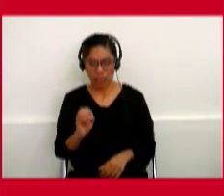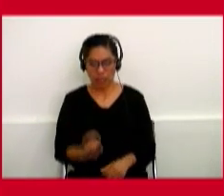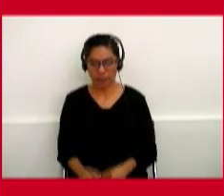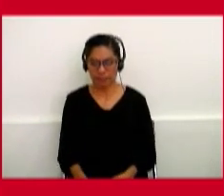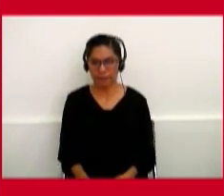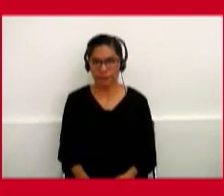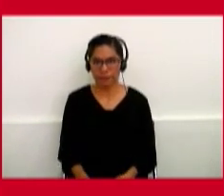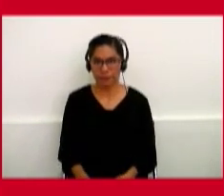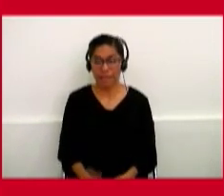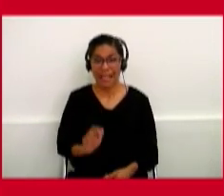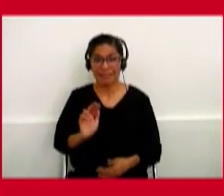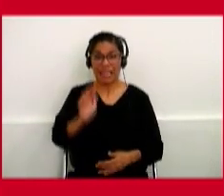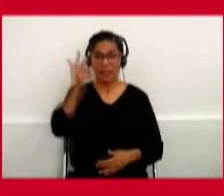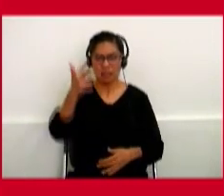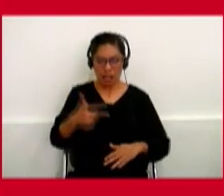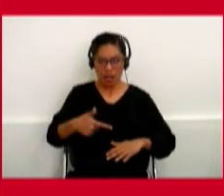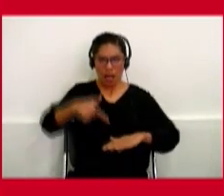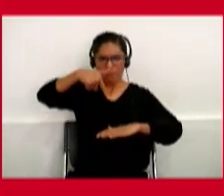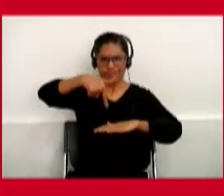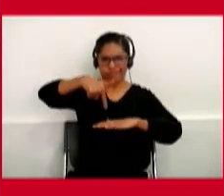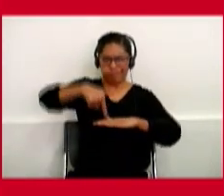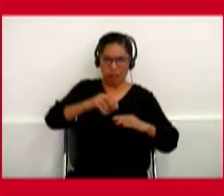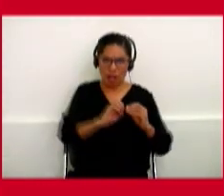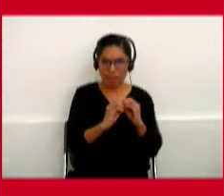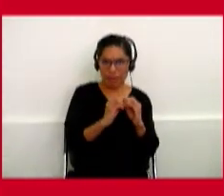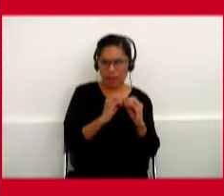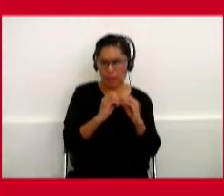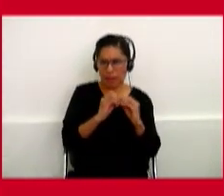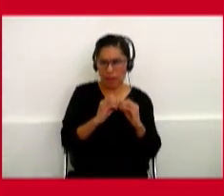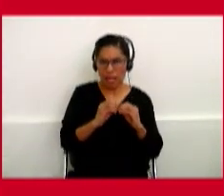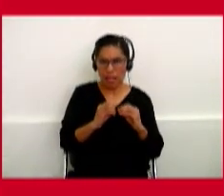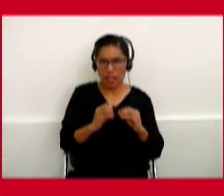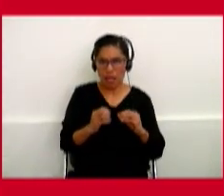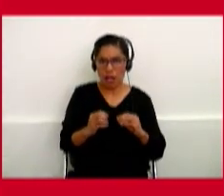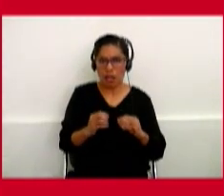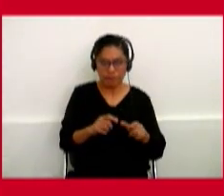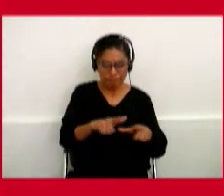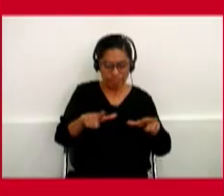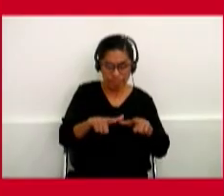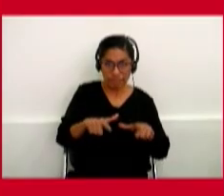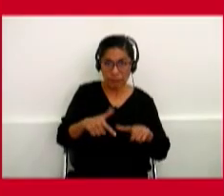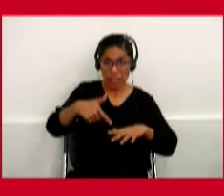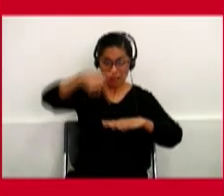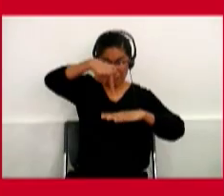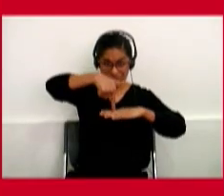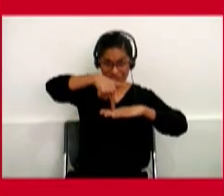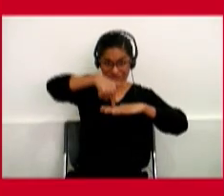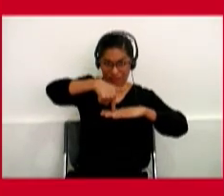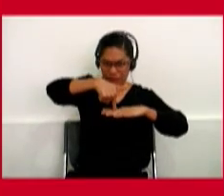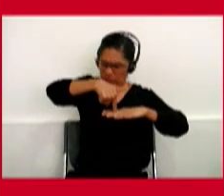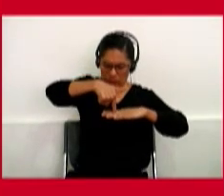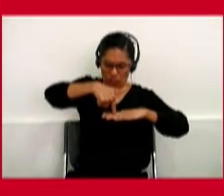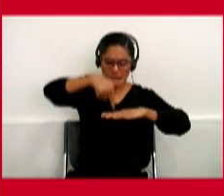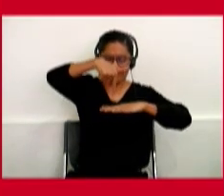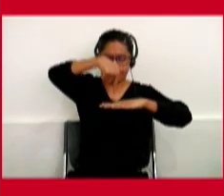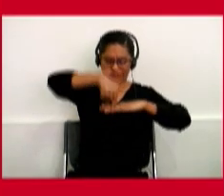El tercer arranque modificamos la disposición de los taladros, hicimos un esquema en rombo.